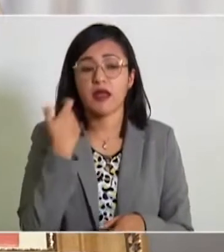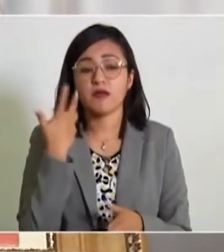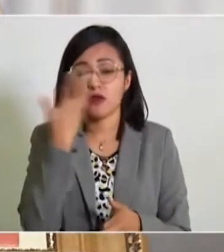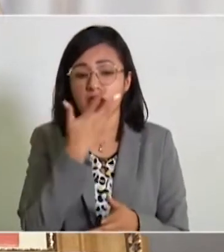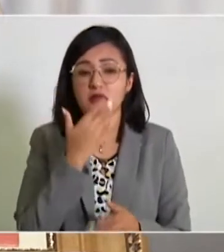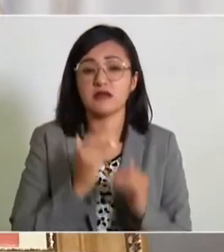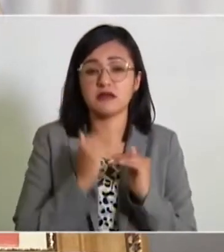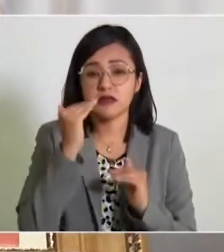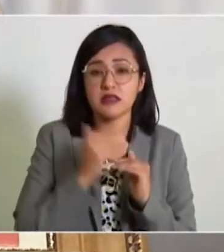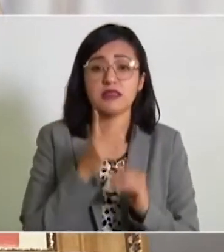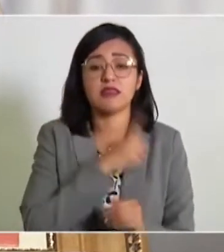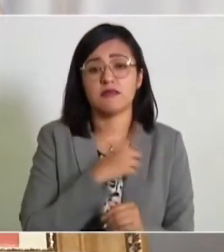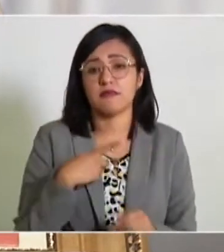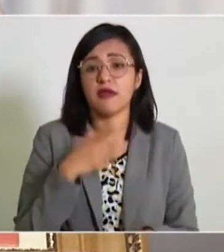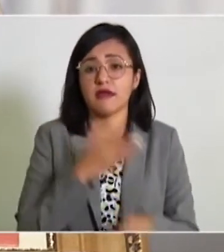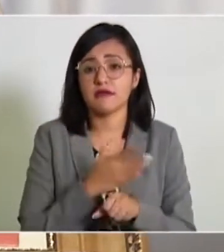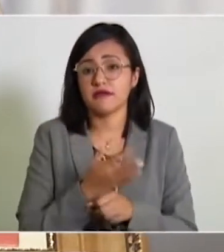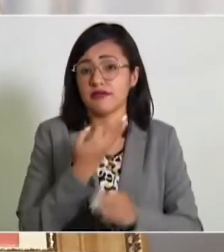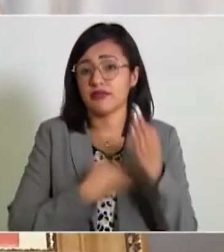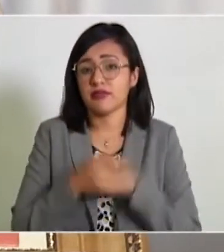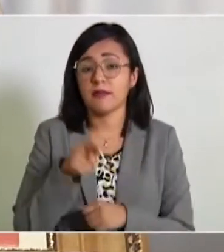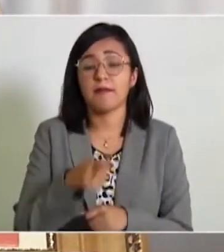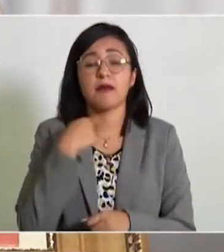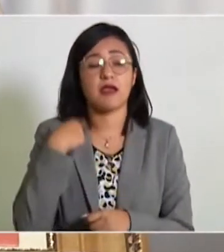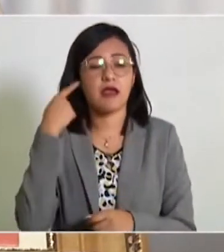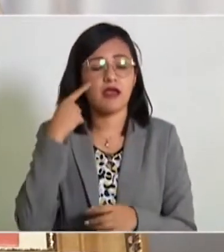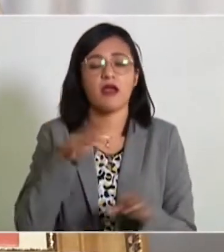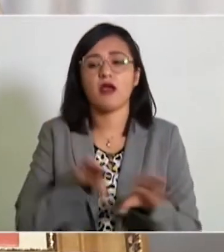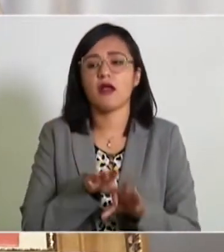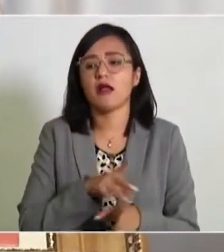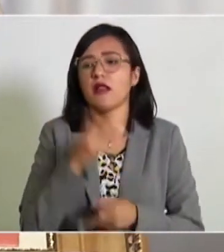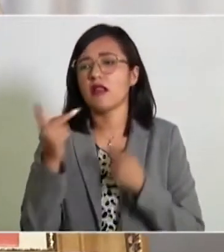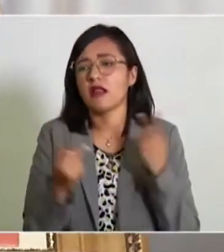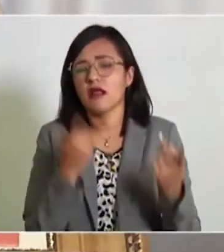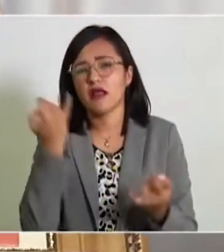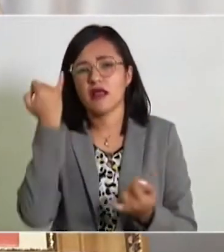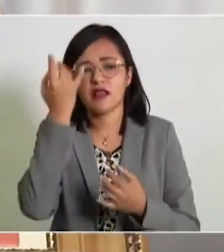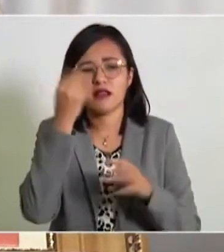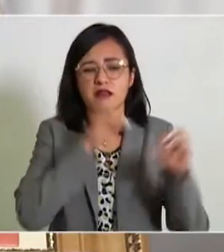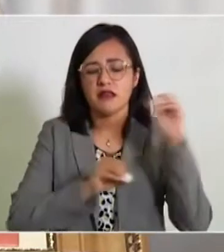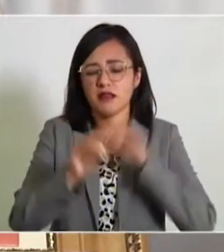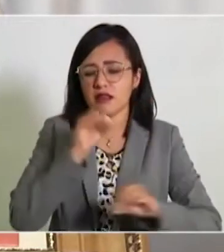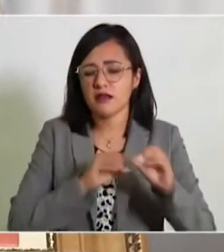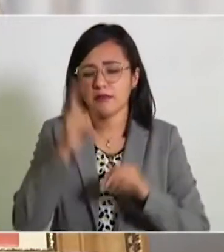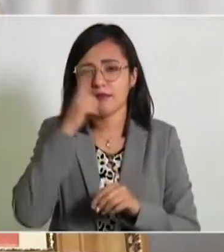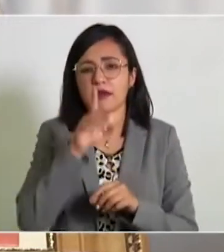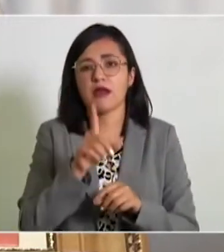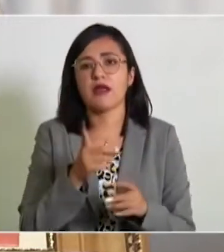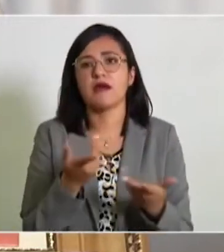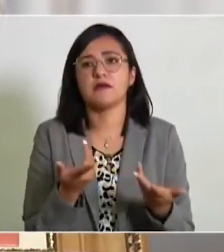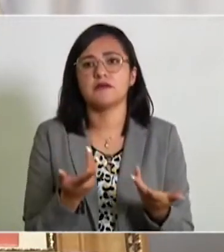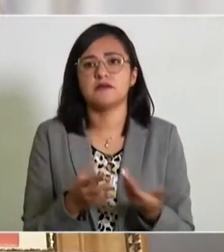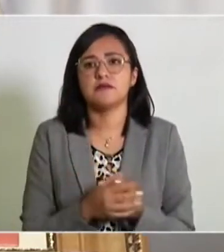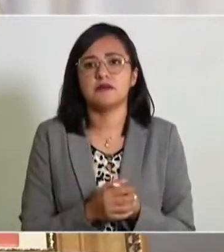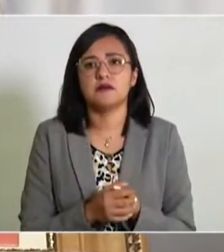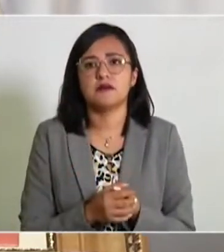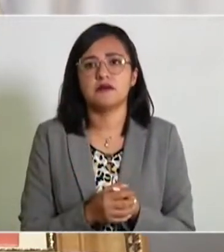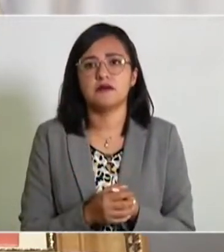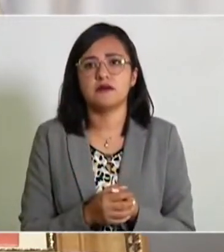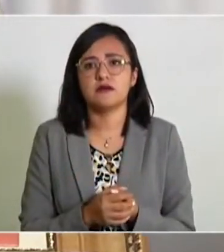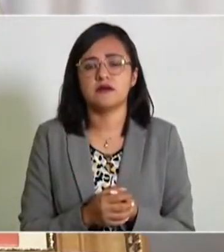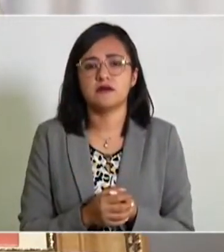se les debe de sancionar si no se crea el escenario para obtener un